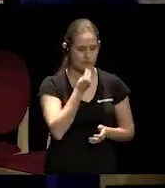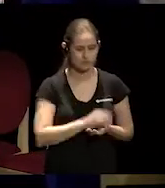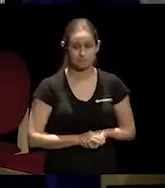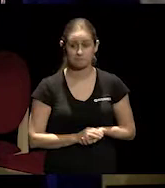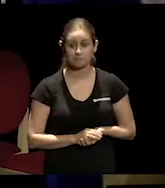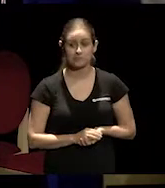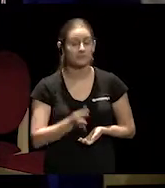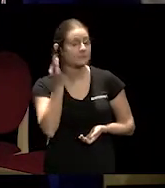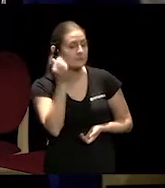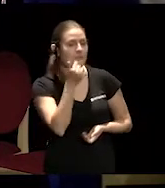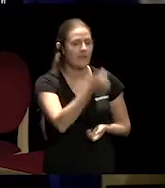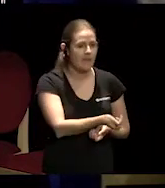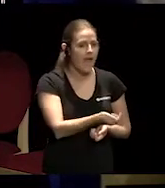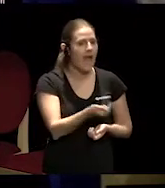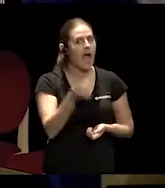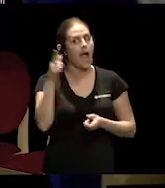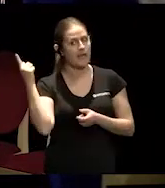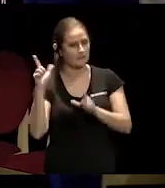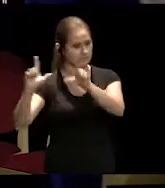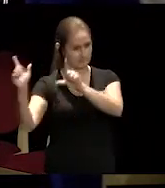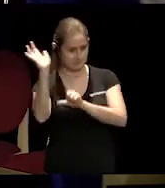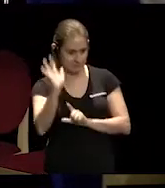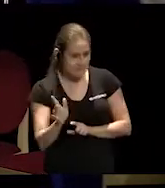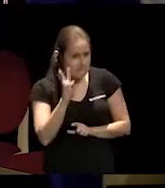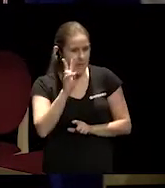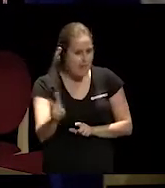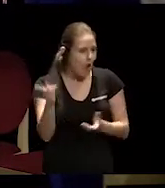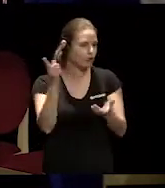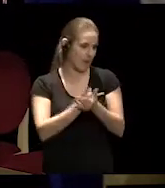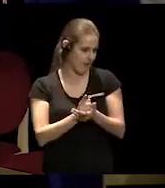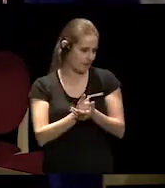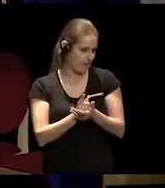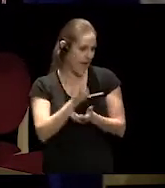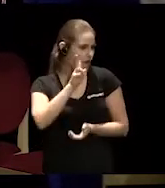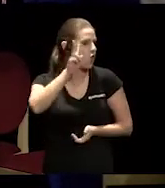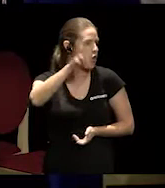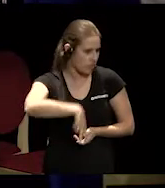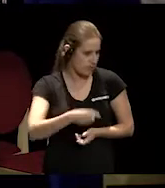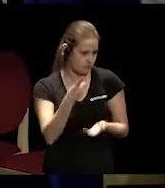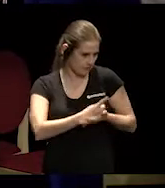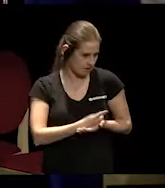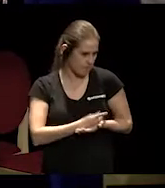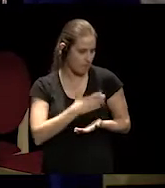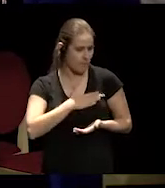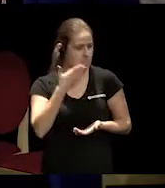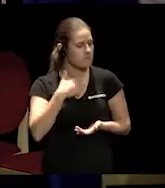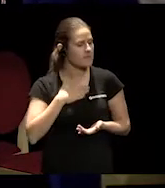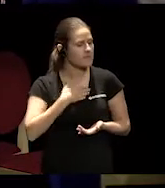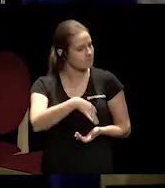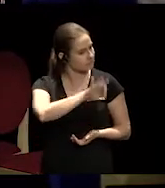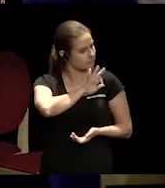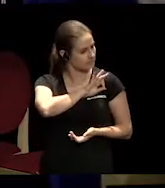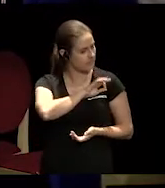me veis otra vez siendo reconocida por mis logros.